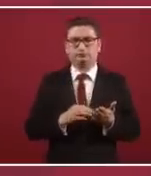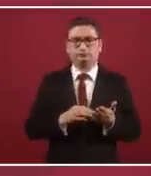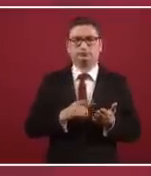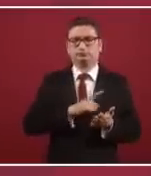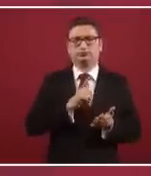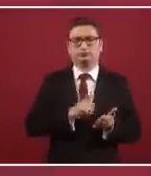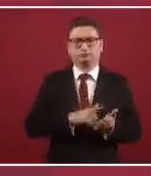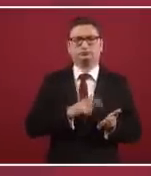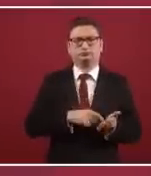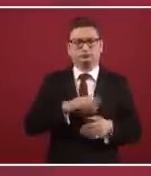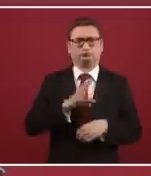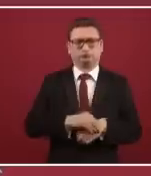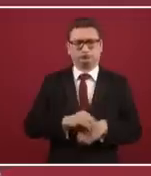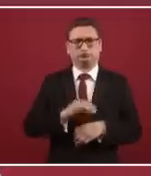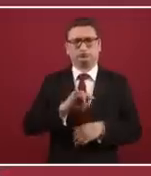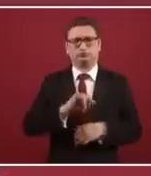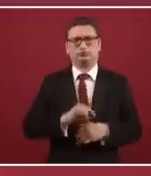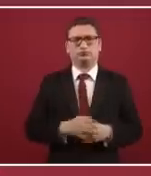ley lo permite,